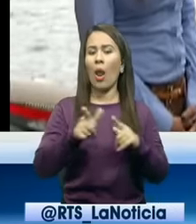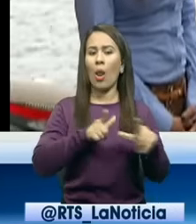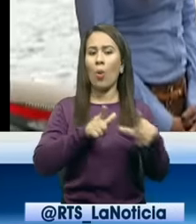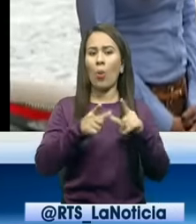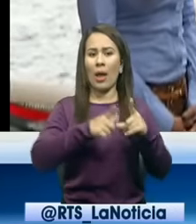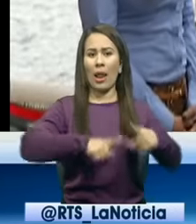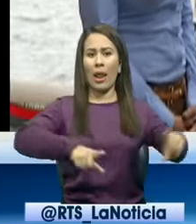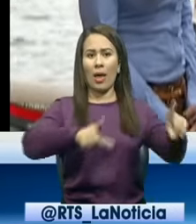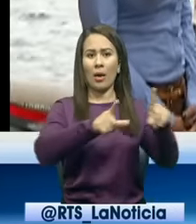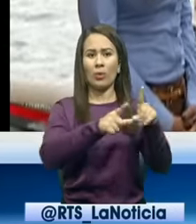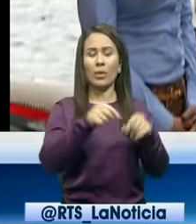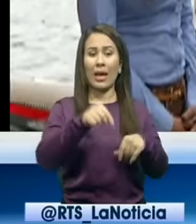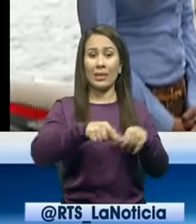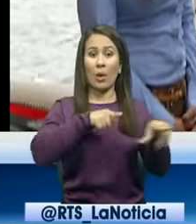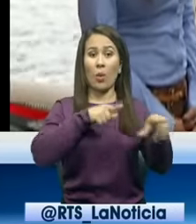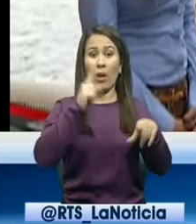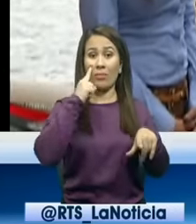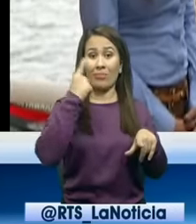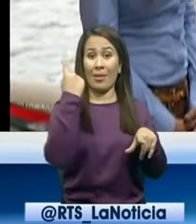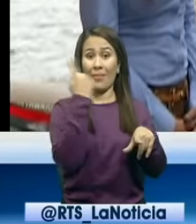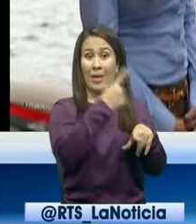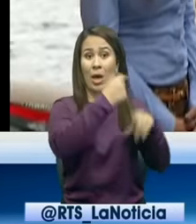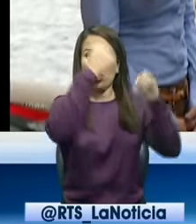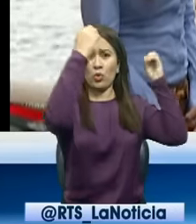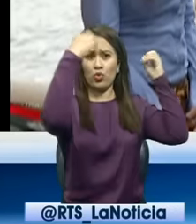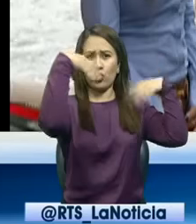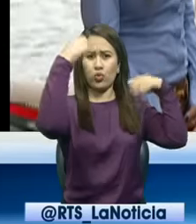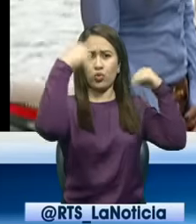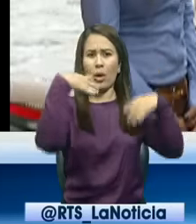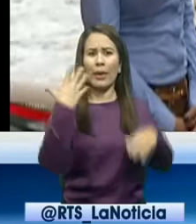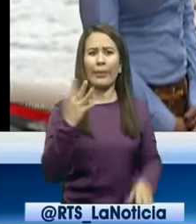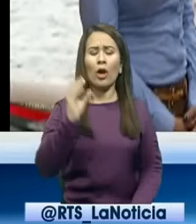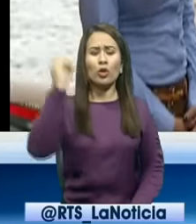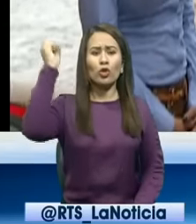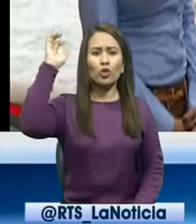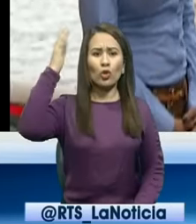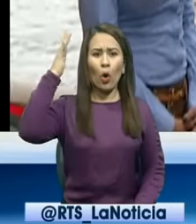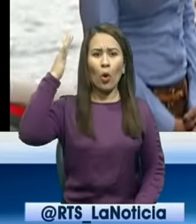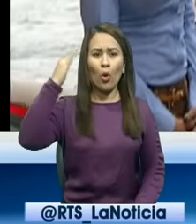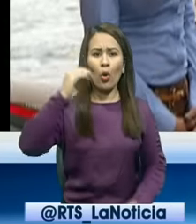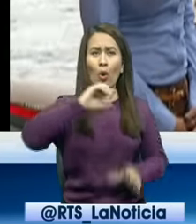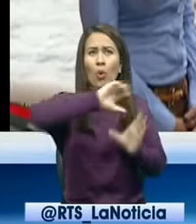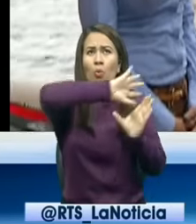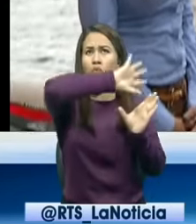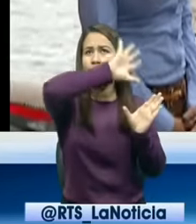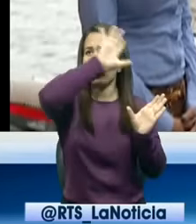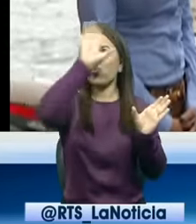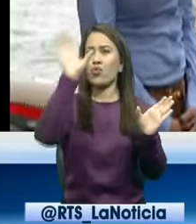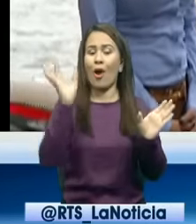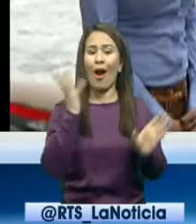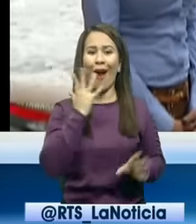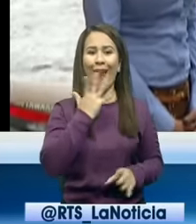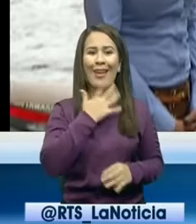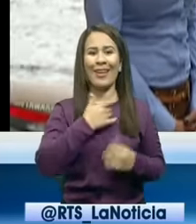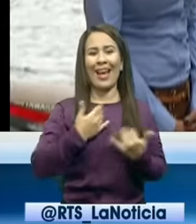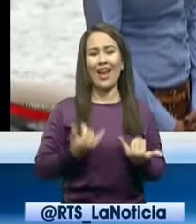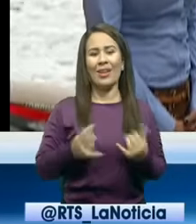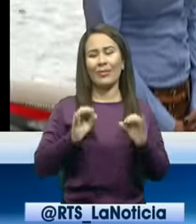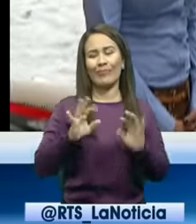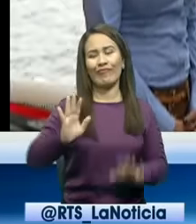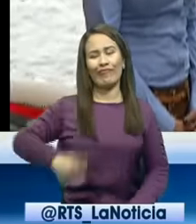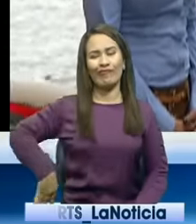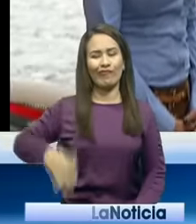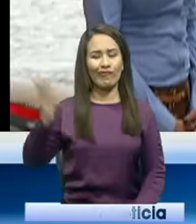ese punto no hay lluvia, nada. Ahí solo con el sol y un poco de páramo sale el arcoíris. Bueno, ahora no estamos de suerte, ya está tarde,